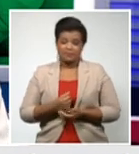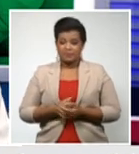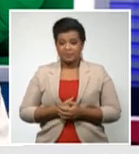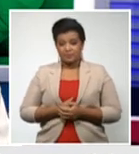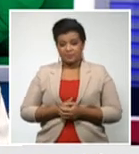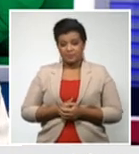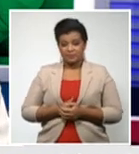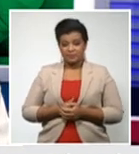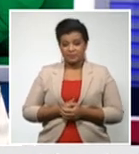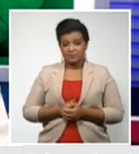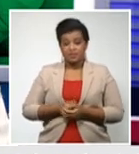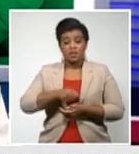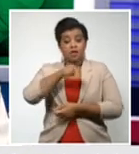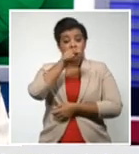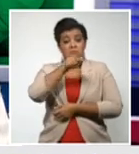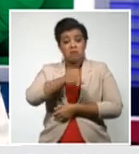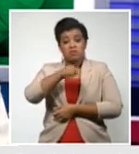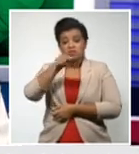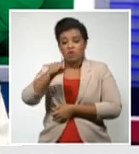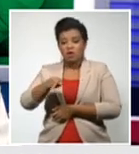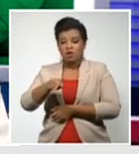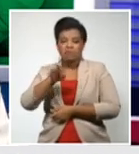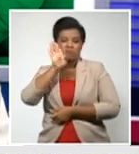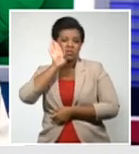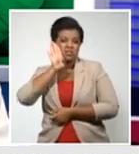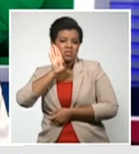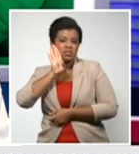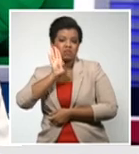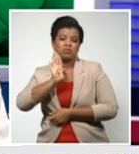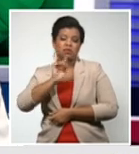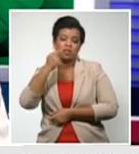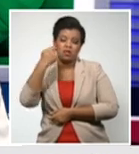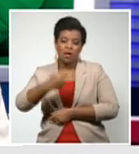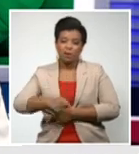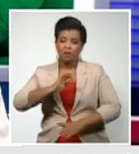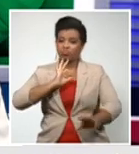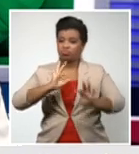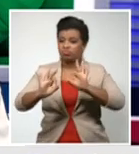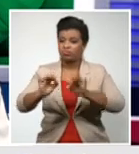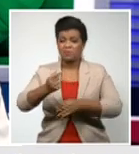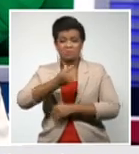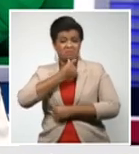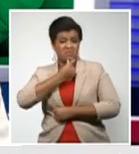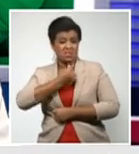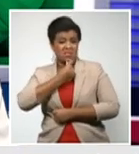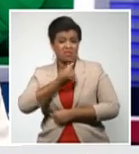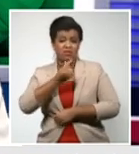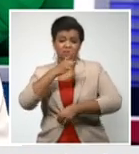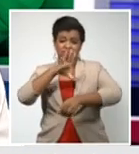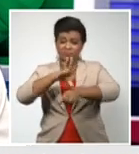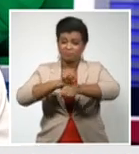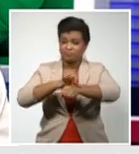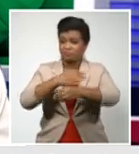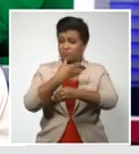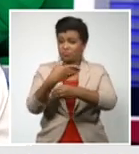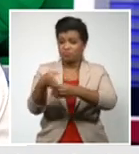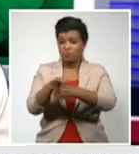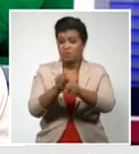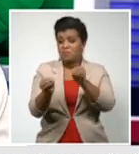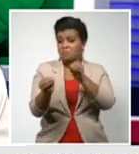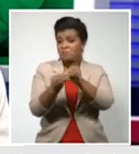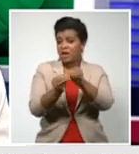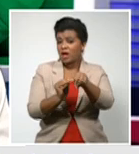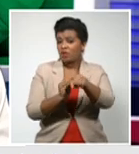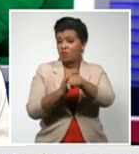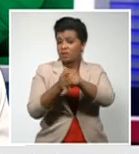las personas tan vulnerables que se exponen y que lamentablemente adquieren la enfermedad. No es que ellos se expongan, muchas